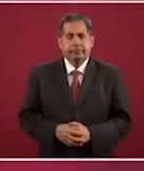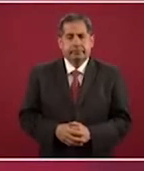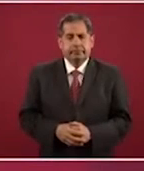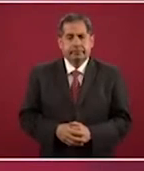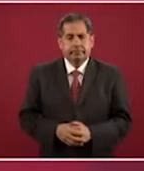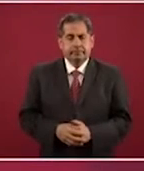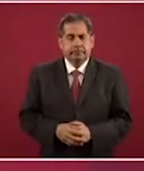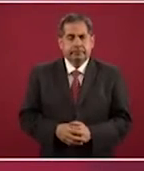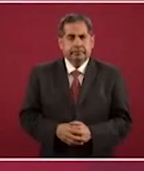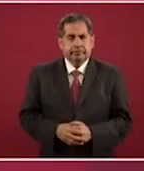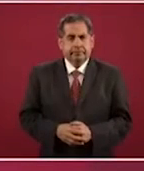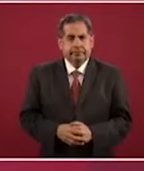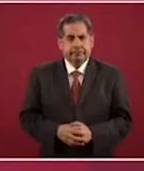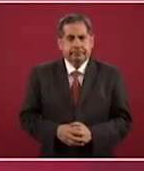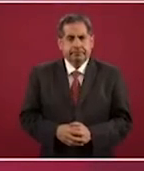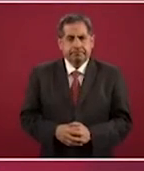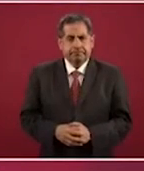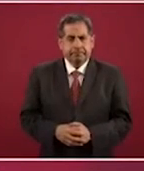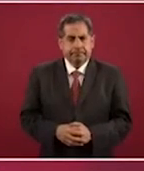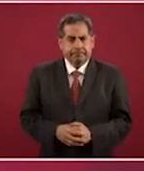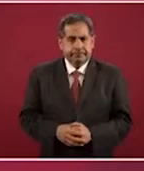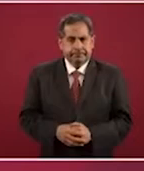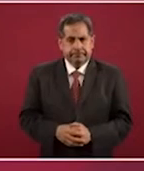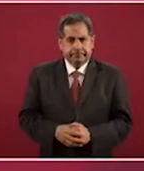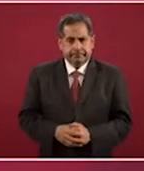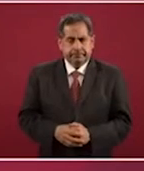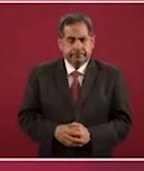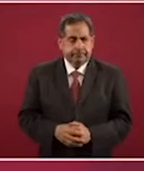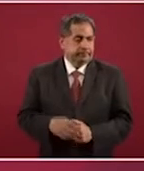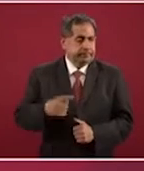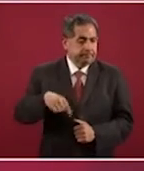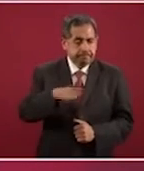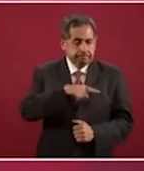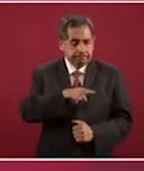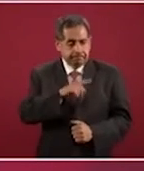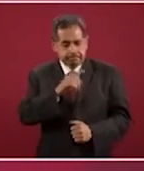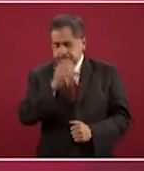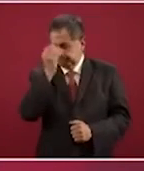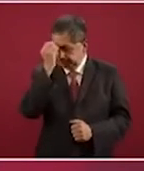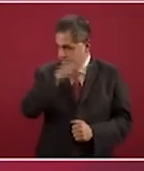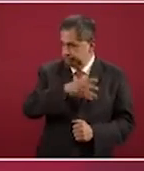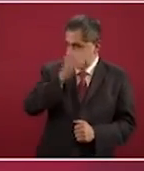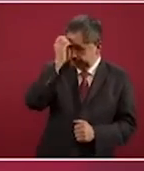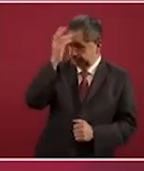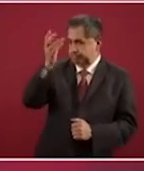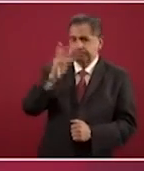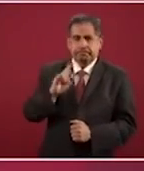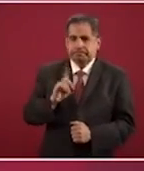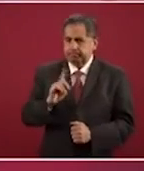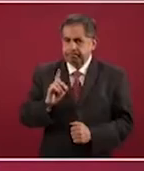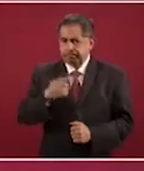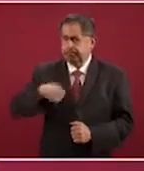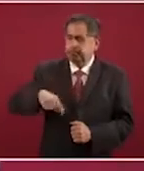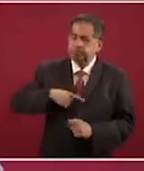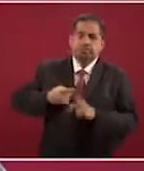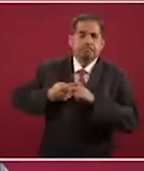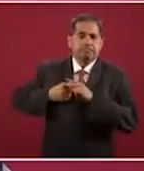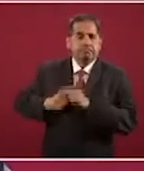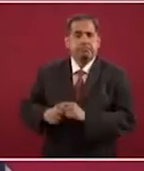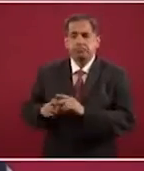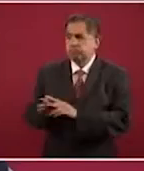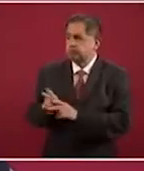no podemos olvidar de dónde venimos, qué hemos hecho